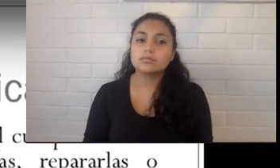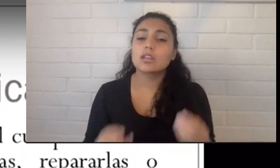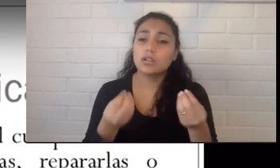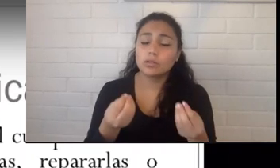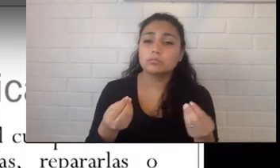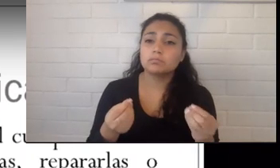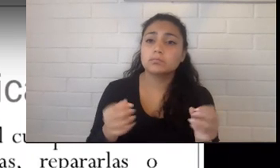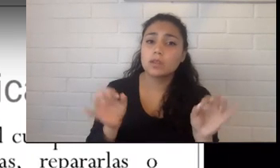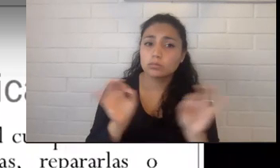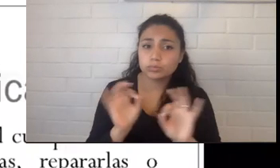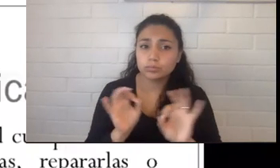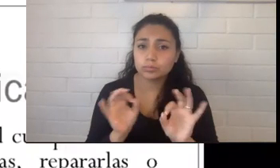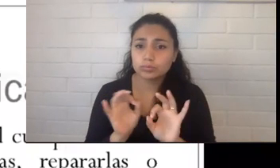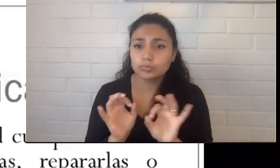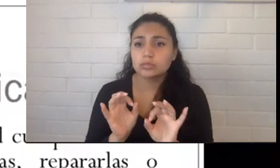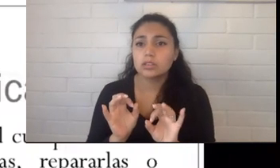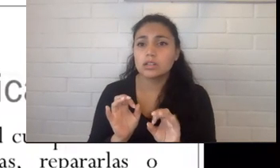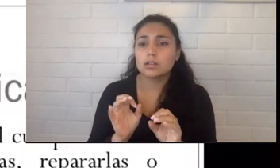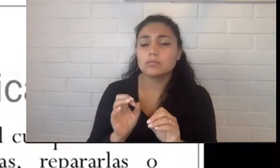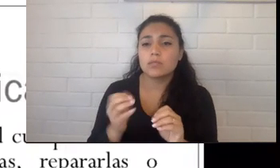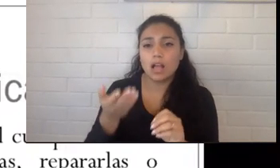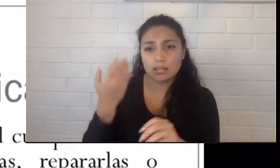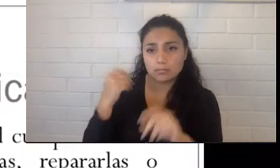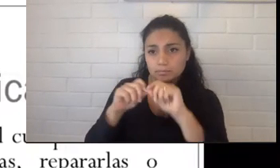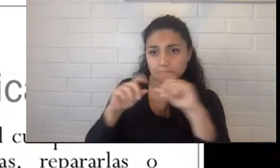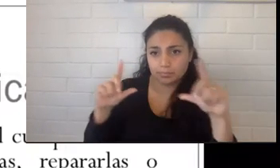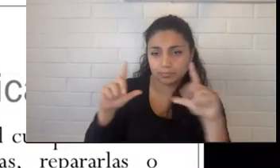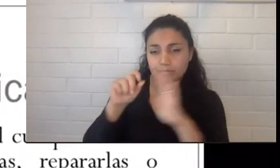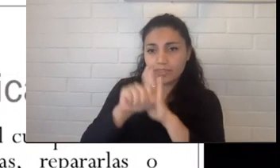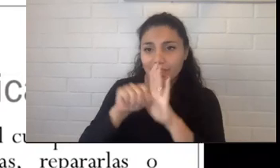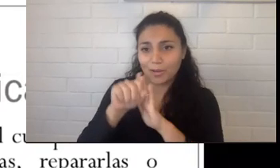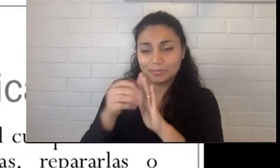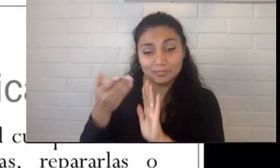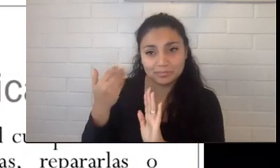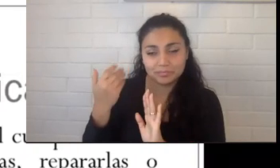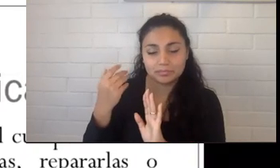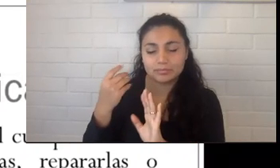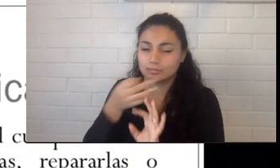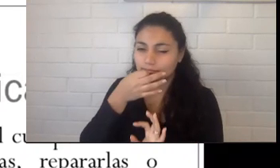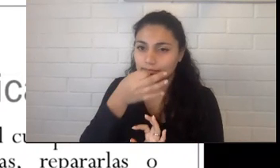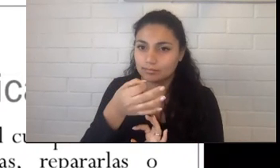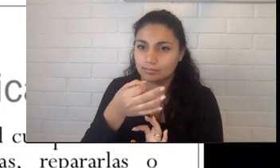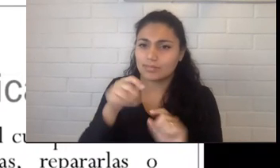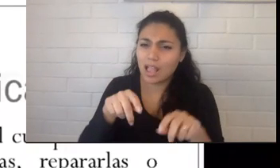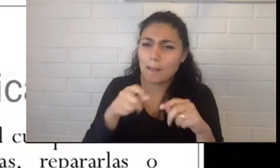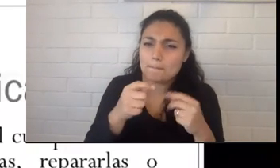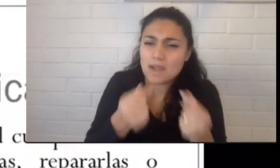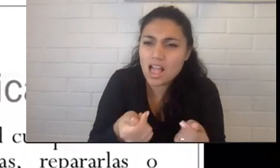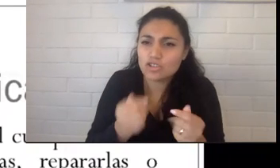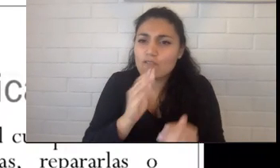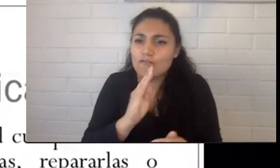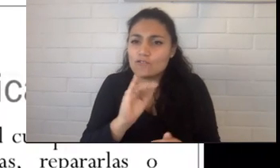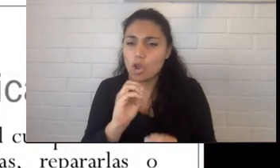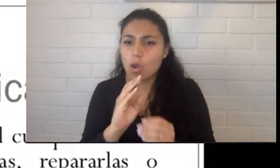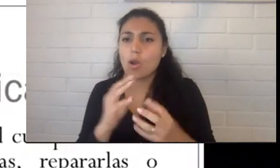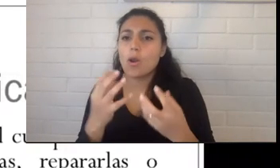Bueno, como habíamos quedado en la diapositiva anterior, en el video anterior, habíamos mencionado que la aplicación de la biomecánica los tenemos en